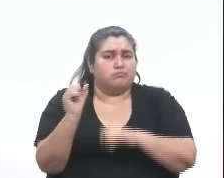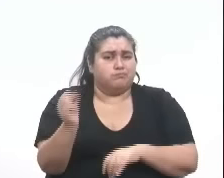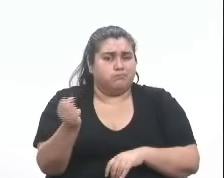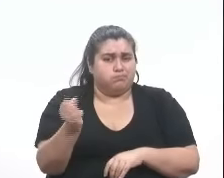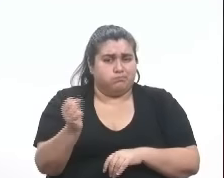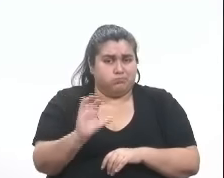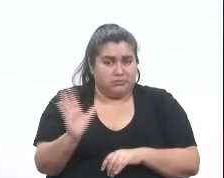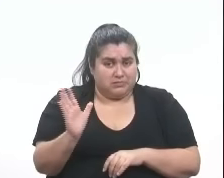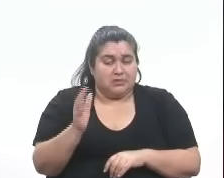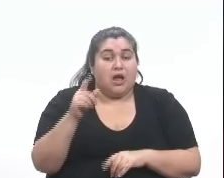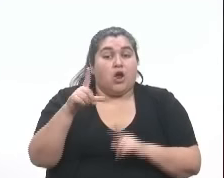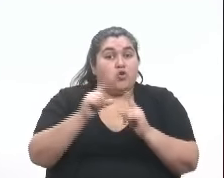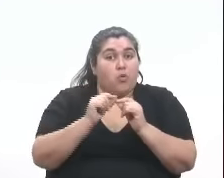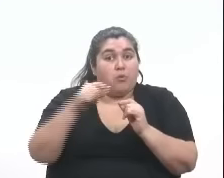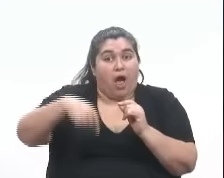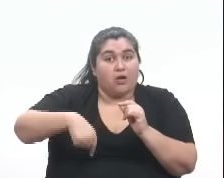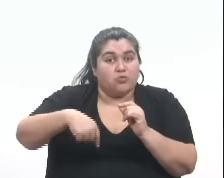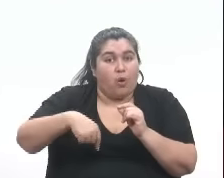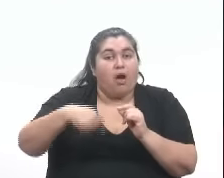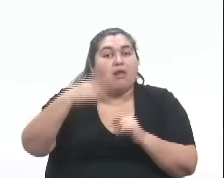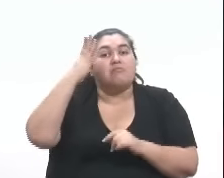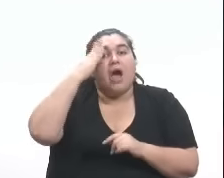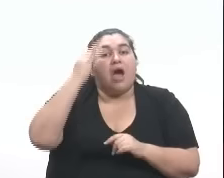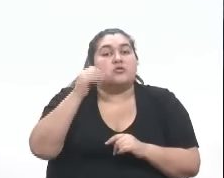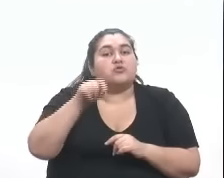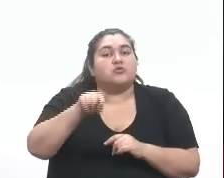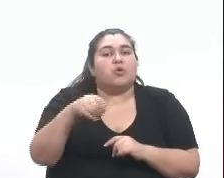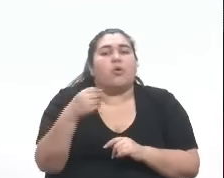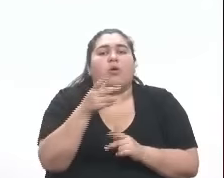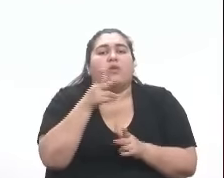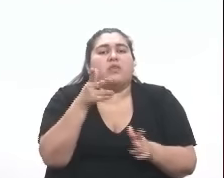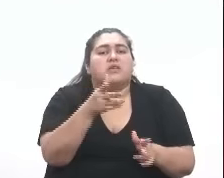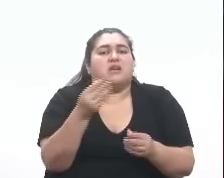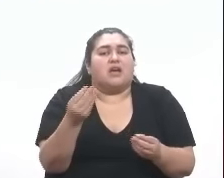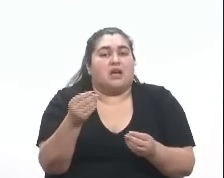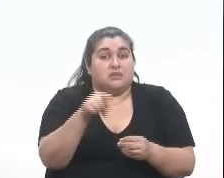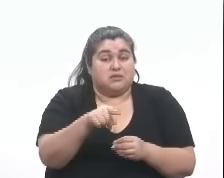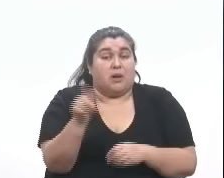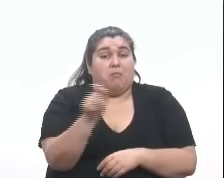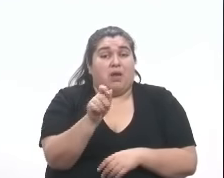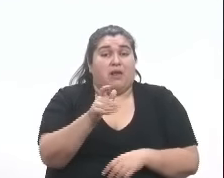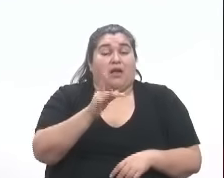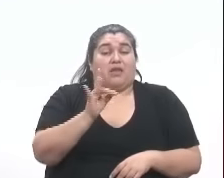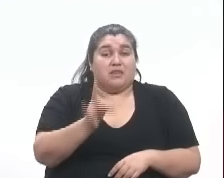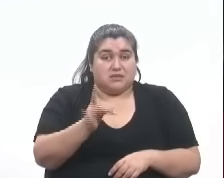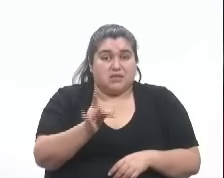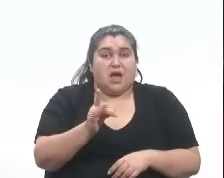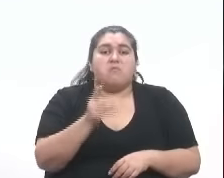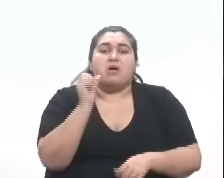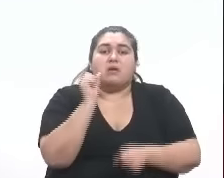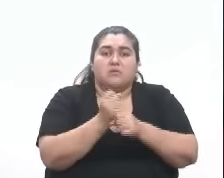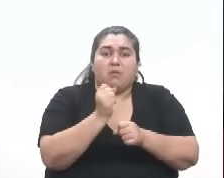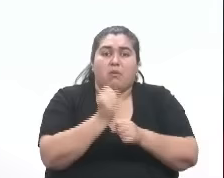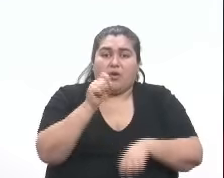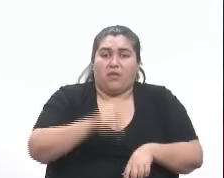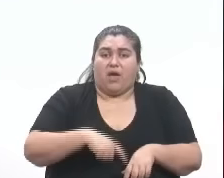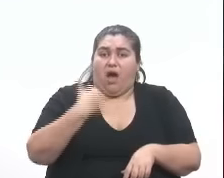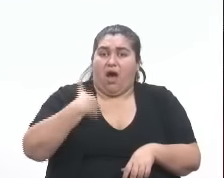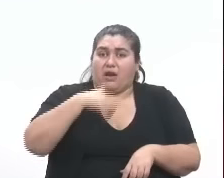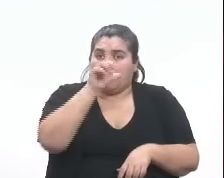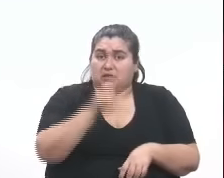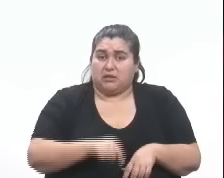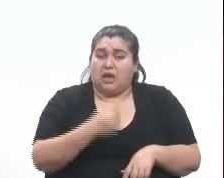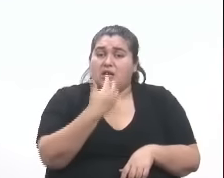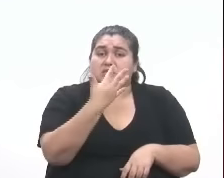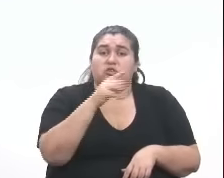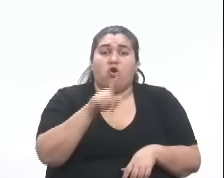actual, en marzo, dice que en diciembre el desempleo en la República Argentina era de